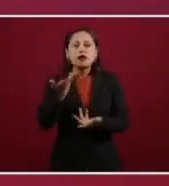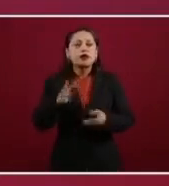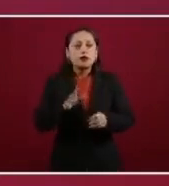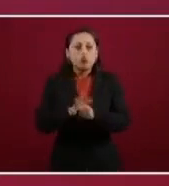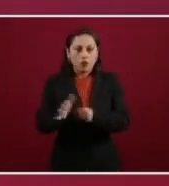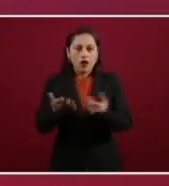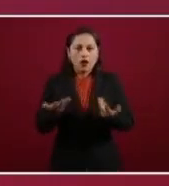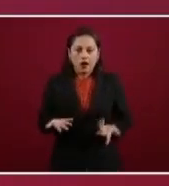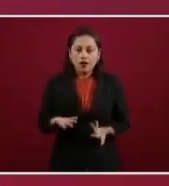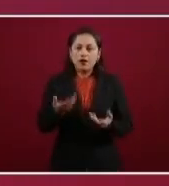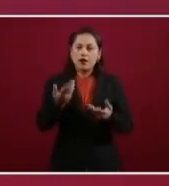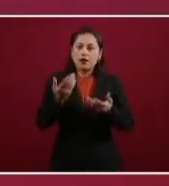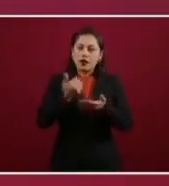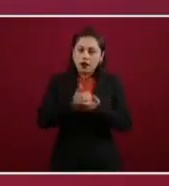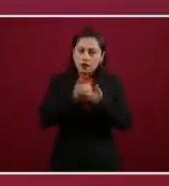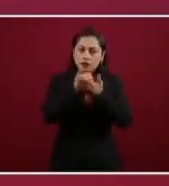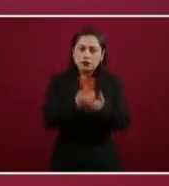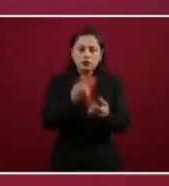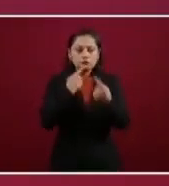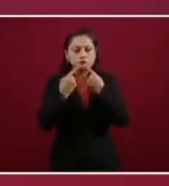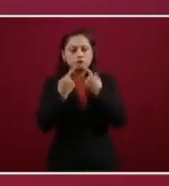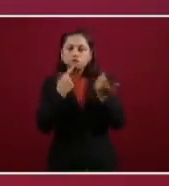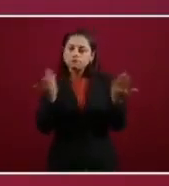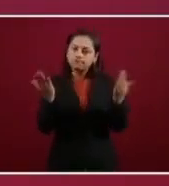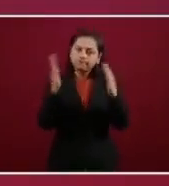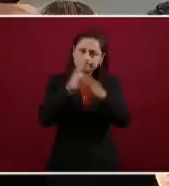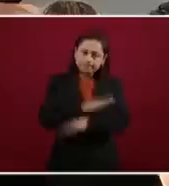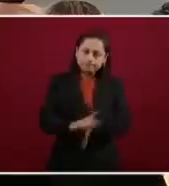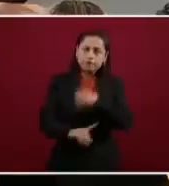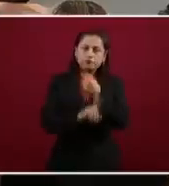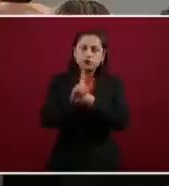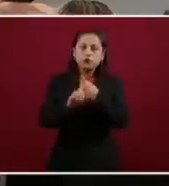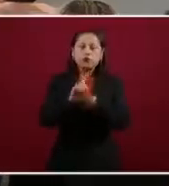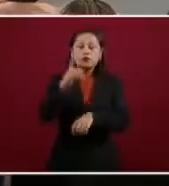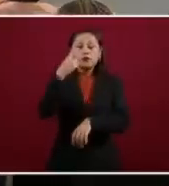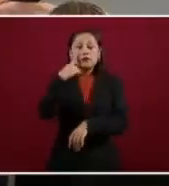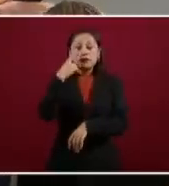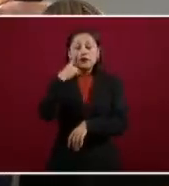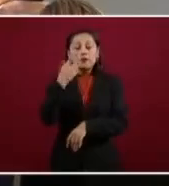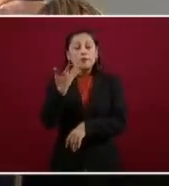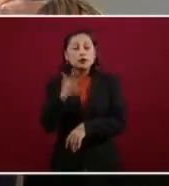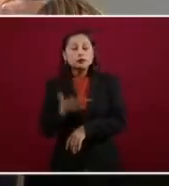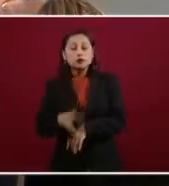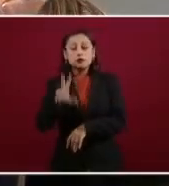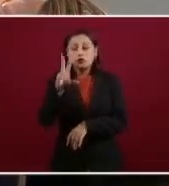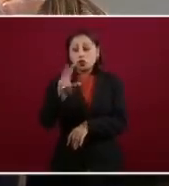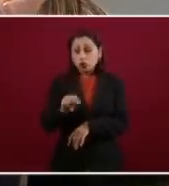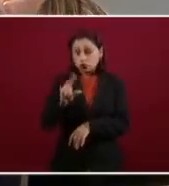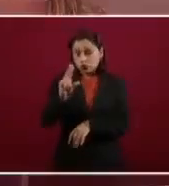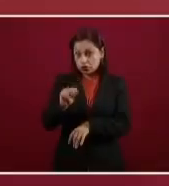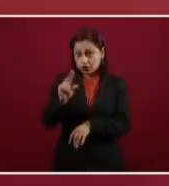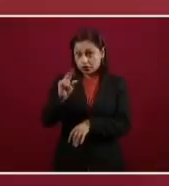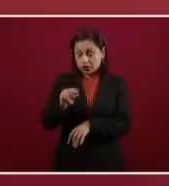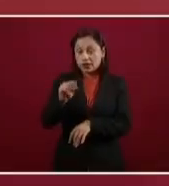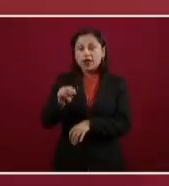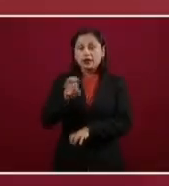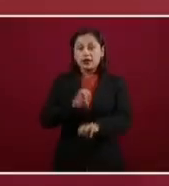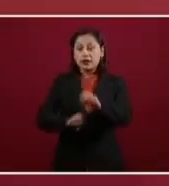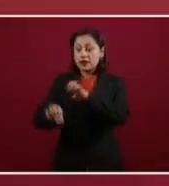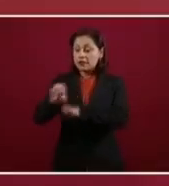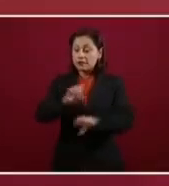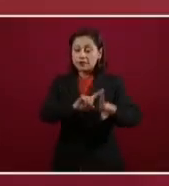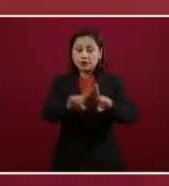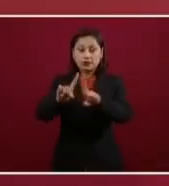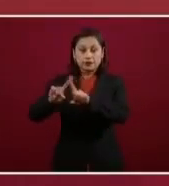sitio adicional a ello más de 80 de las empresas más grandes de este país en distintos